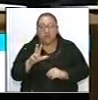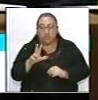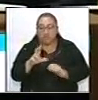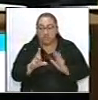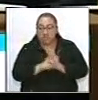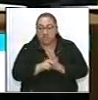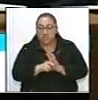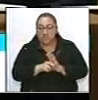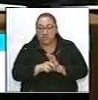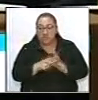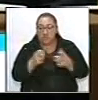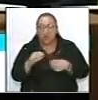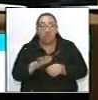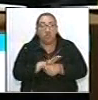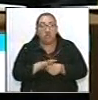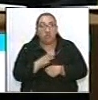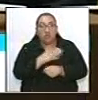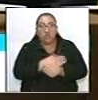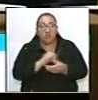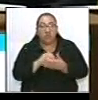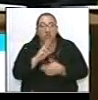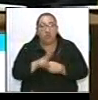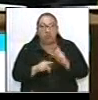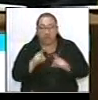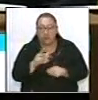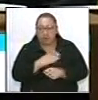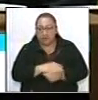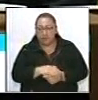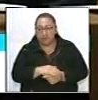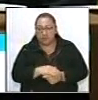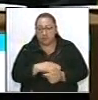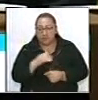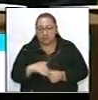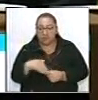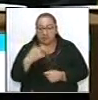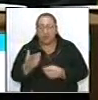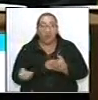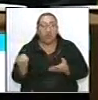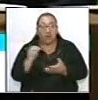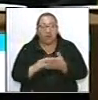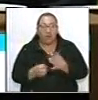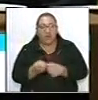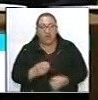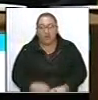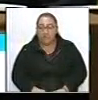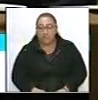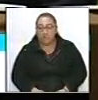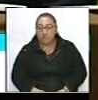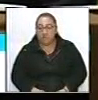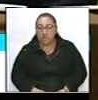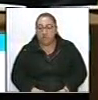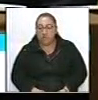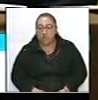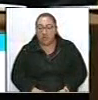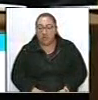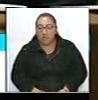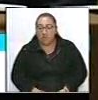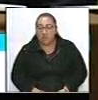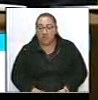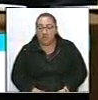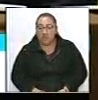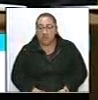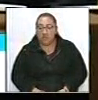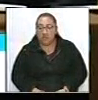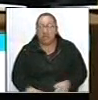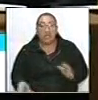Salud Ocupacional, que en un principio salió en el 2011. Y de ahí ha vuelto a salir, resaltando, ley que incorpora